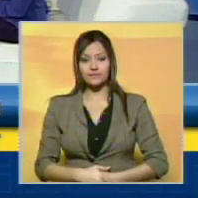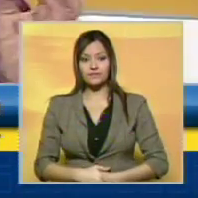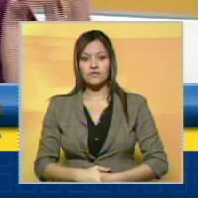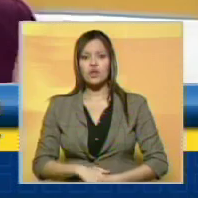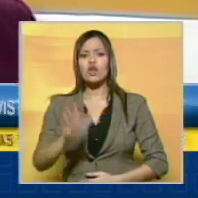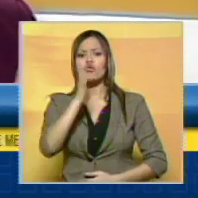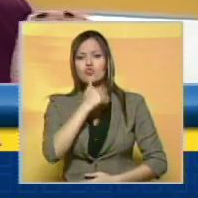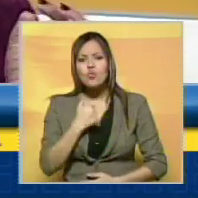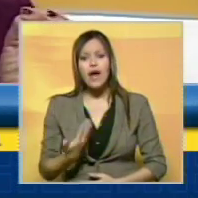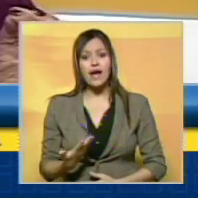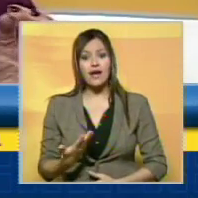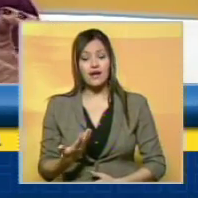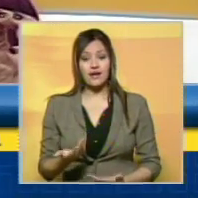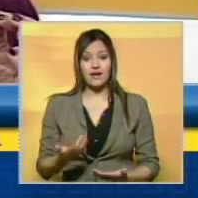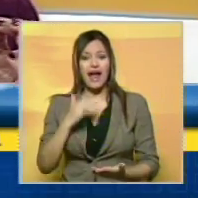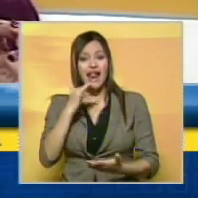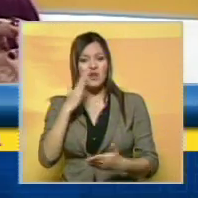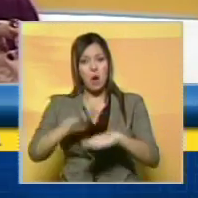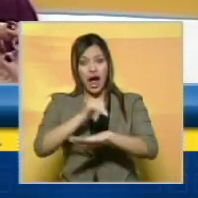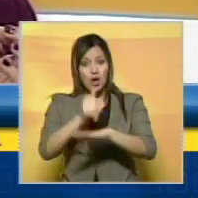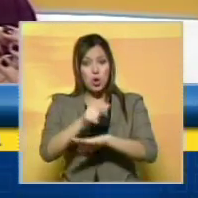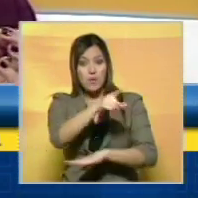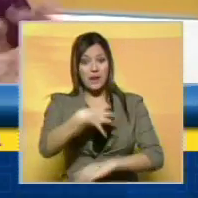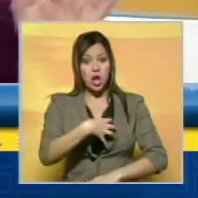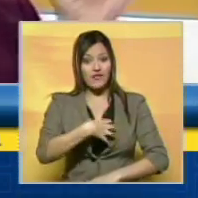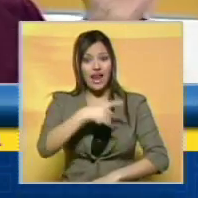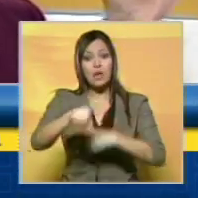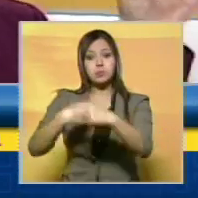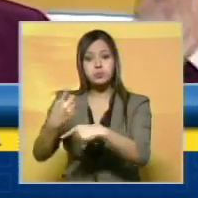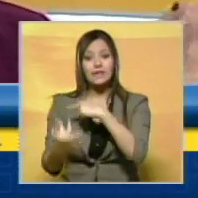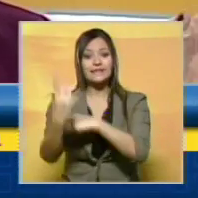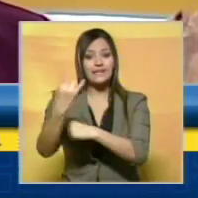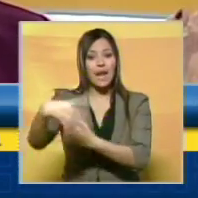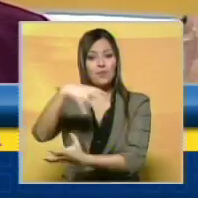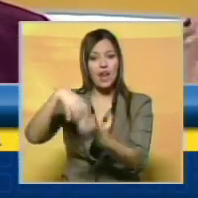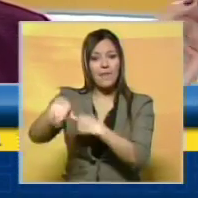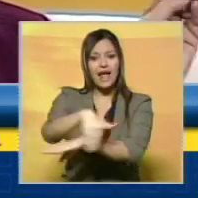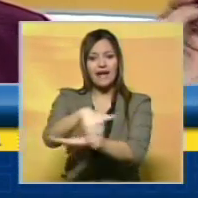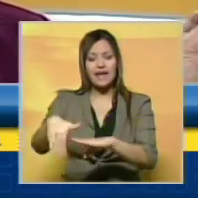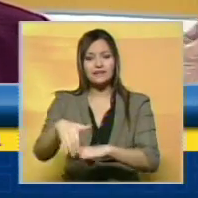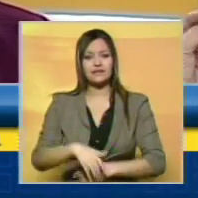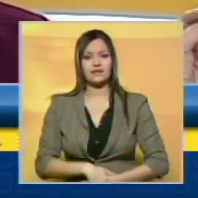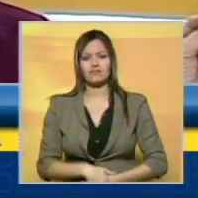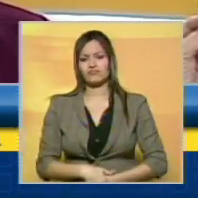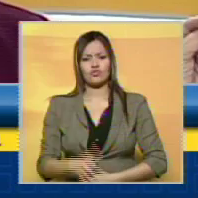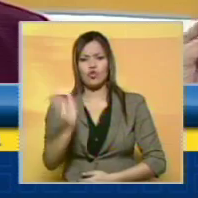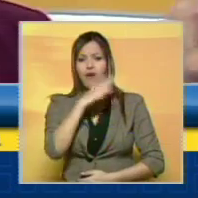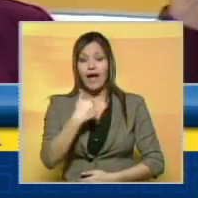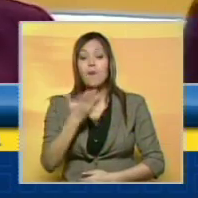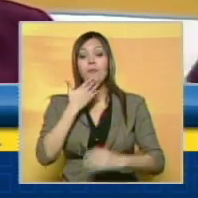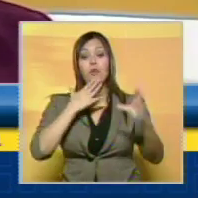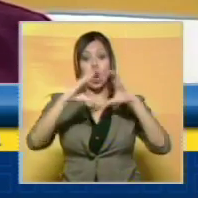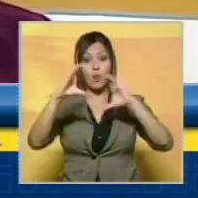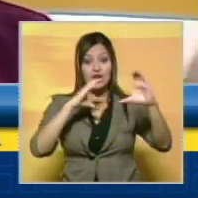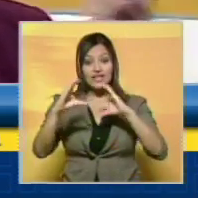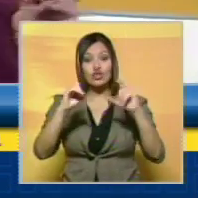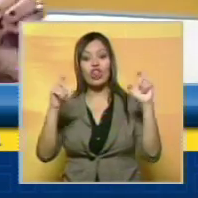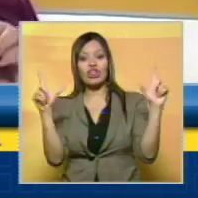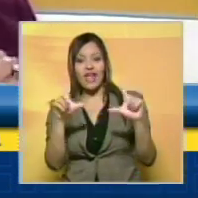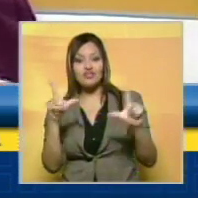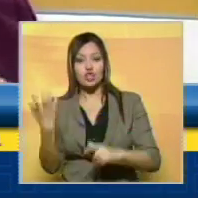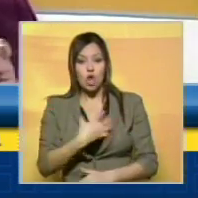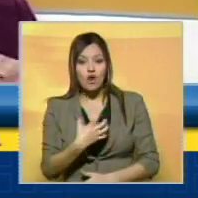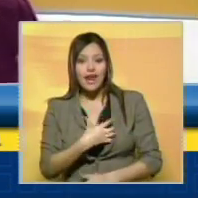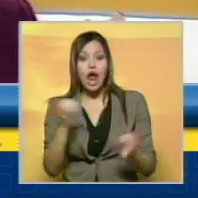No hay una relación causal mecánica en la violencia mediática reseñada por los medios, ya sea en telenovelas o